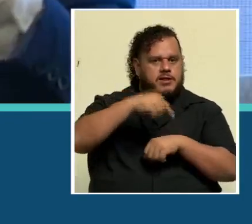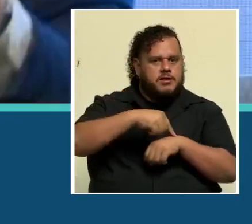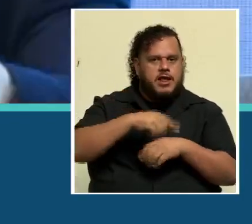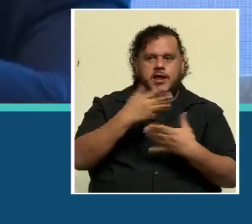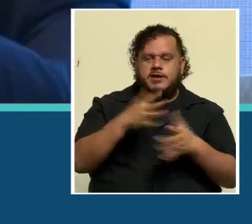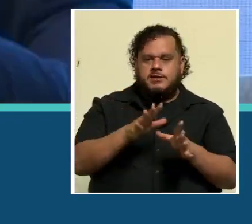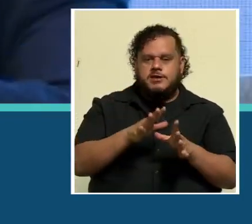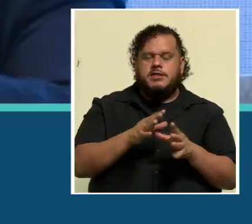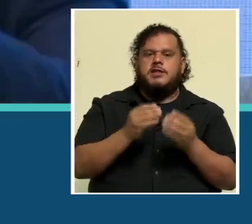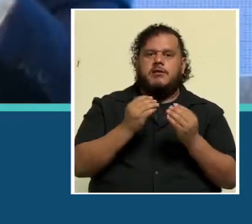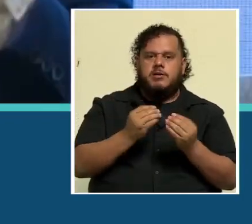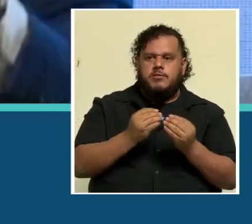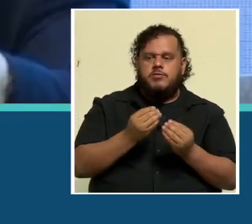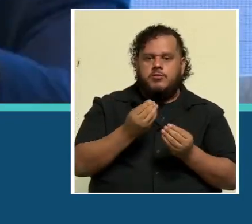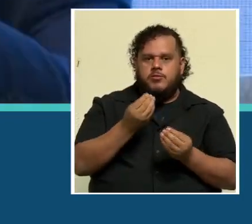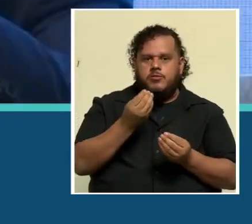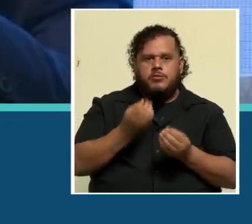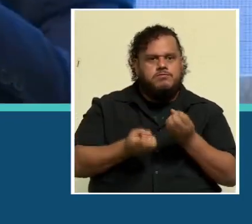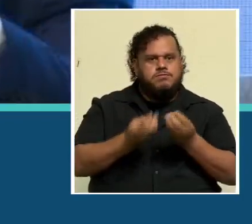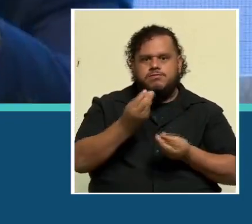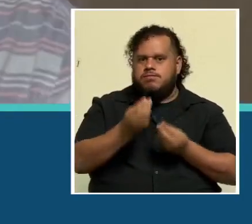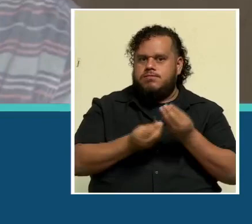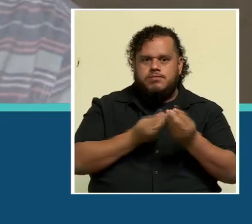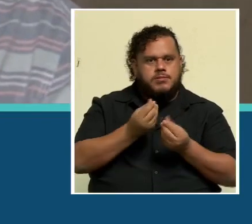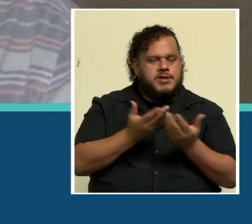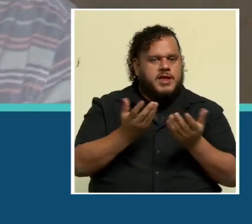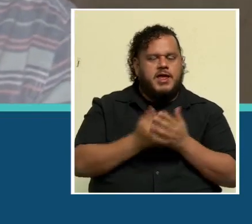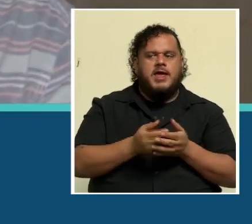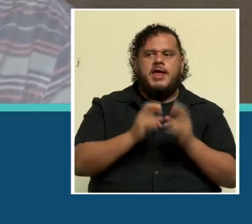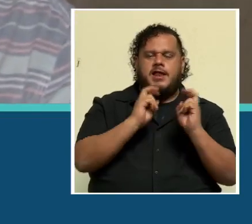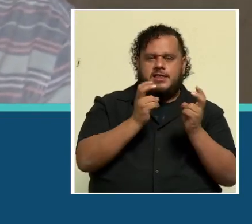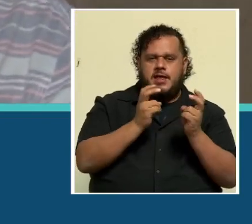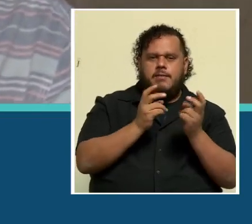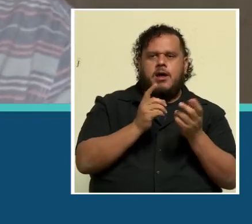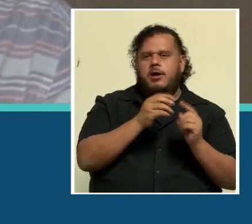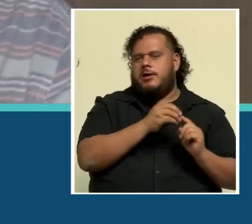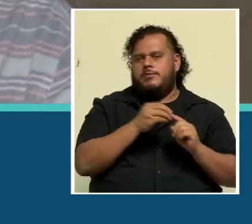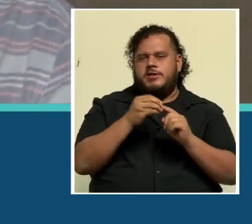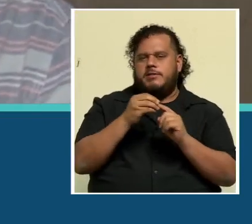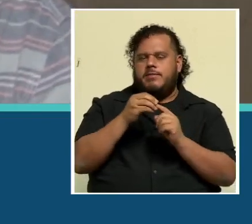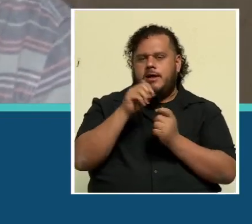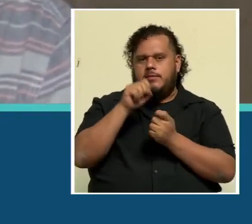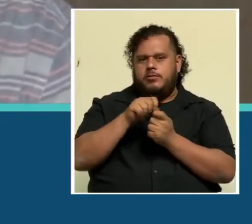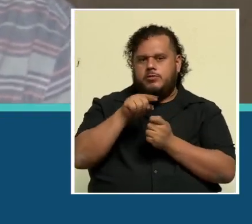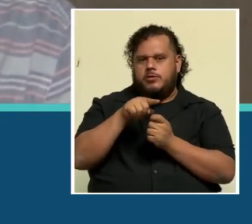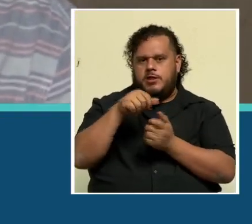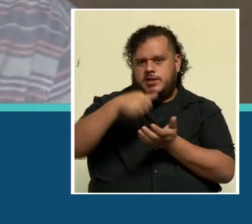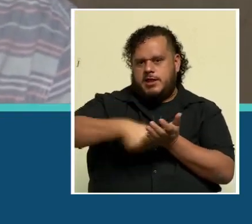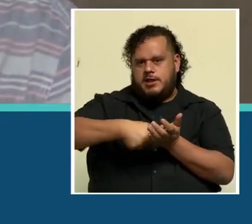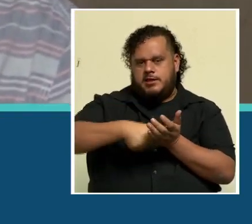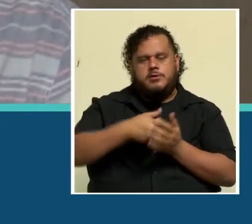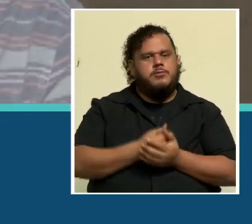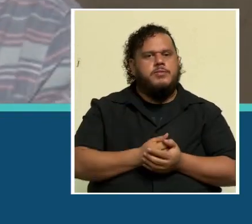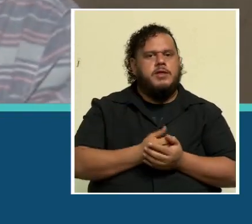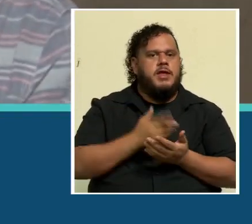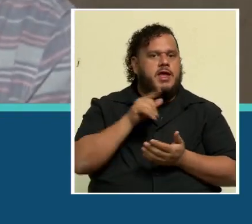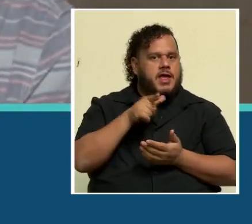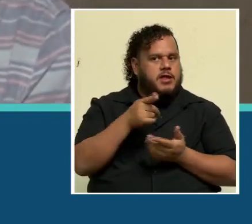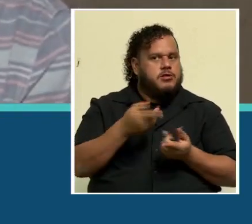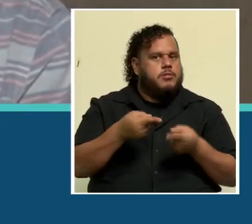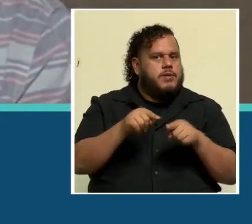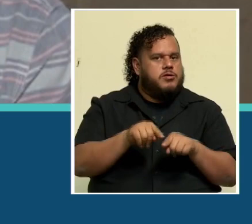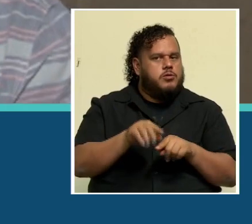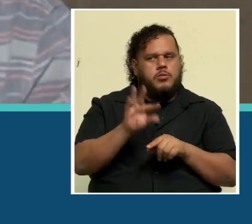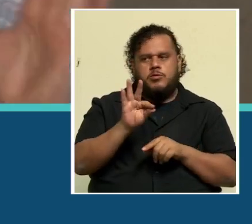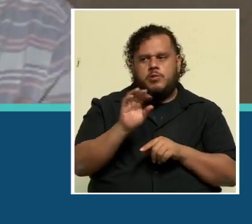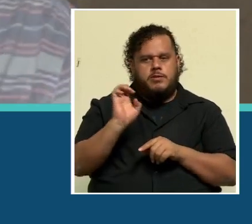estaba muy en efervescencia el tema de cuál fue el tema o el principal aspecto de esa elección, ¿verdad? Que eso ocurrió por ahí el